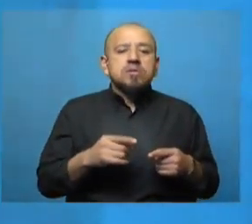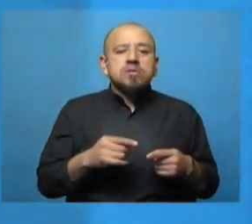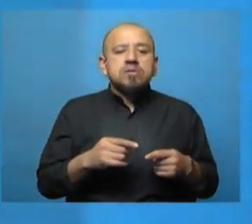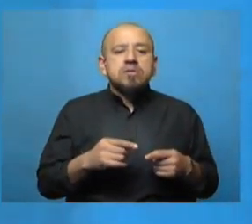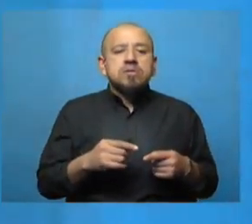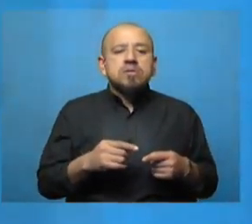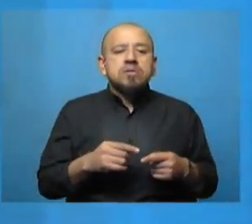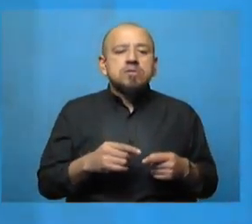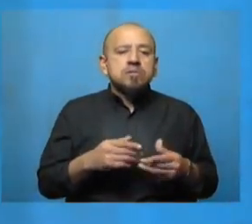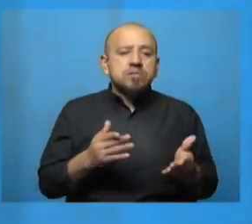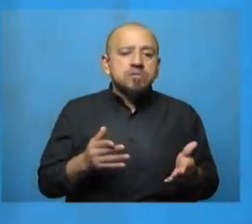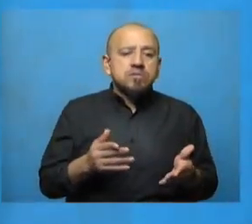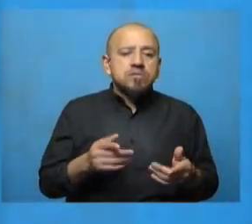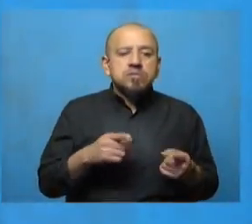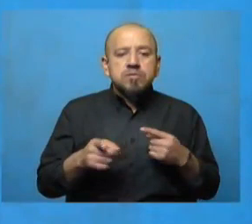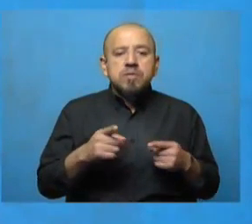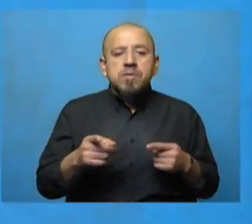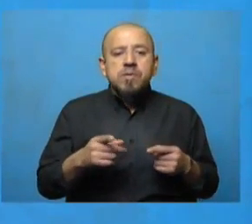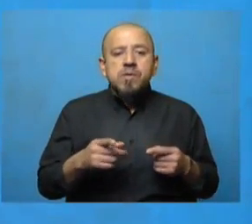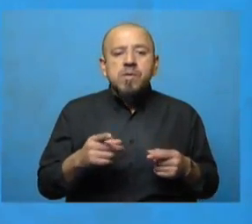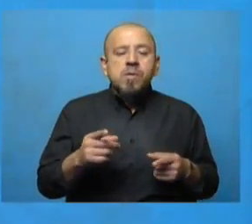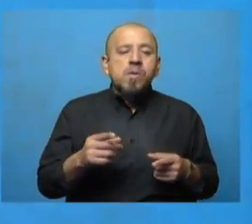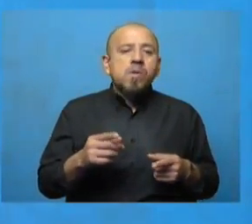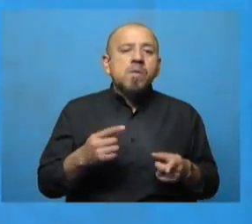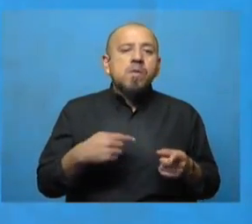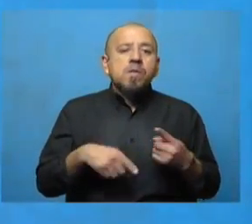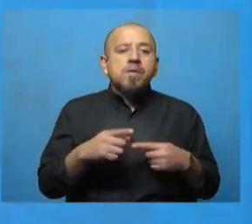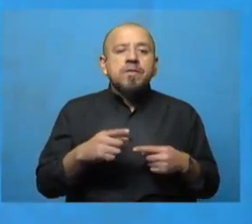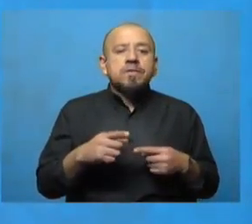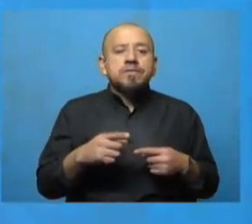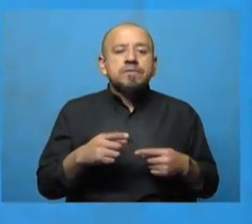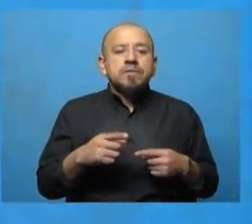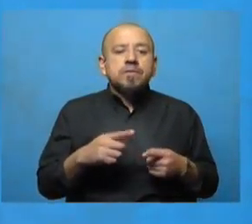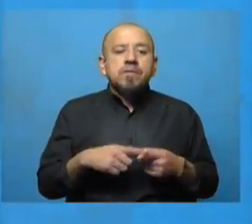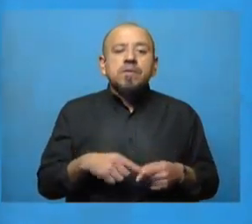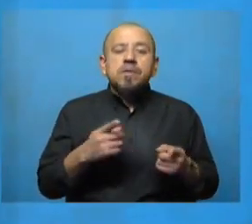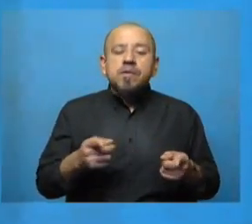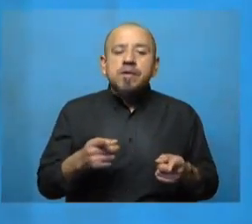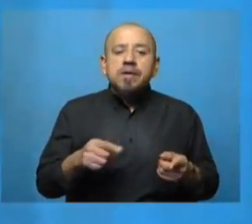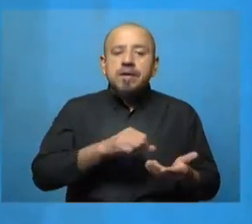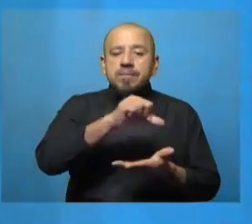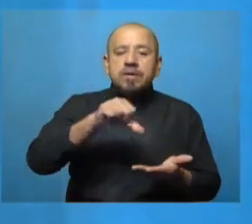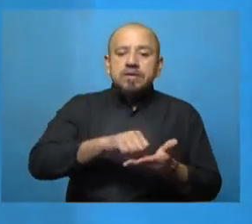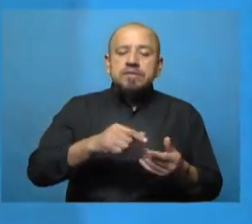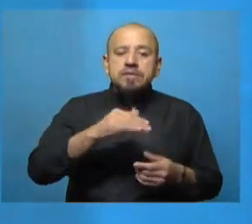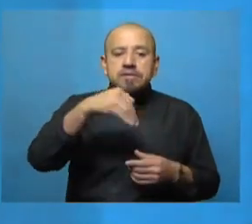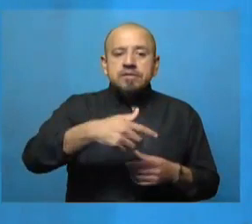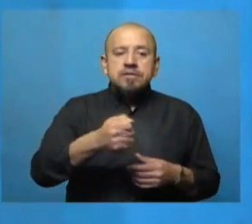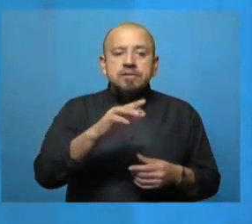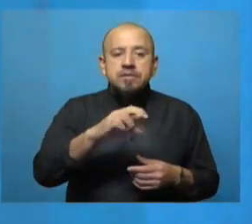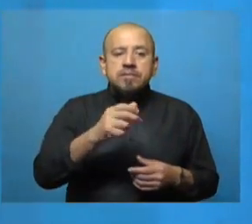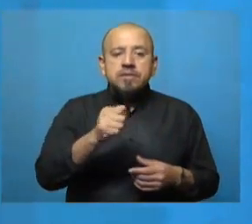yendo ahí tuvo su éxito inmediato fue así el baile la Maravillas demoró más pero